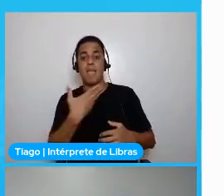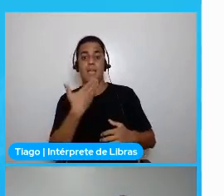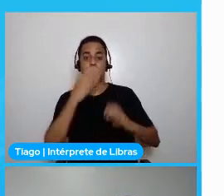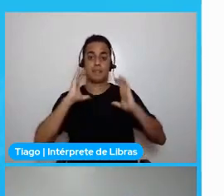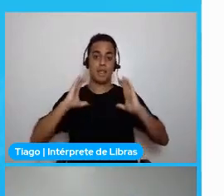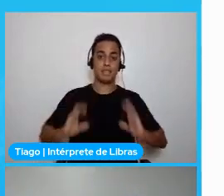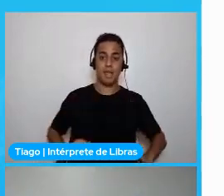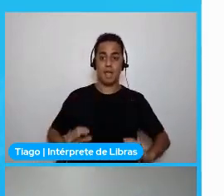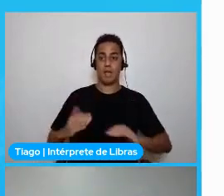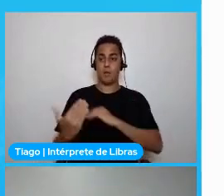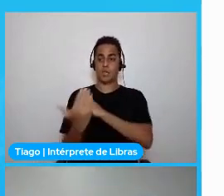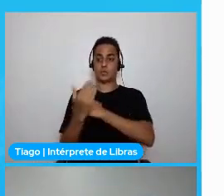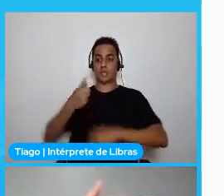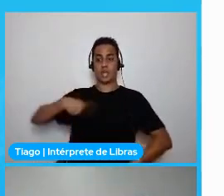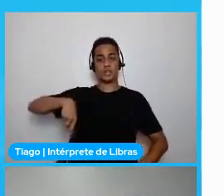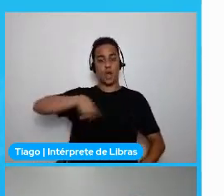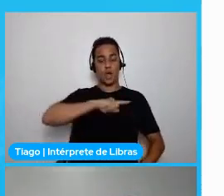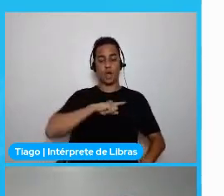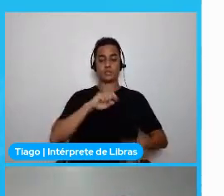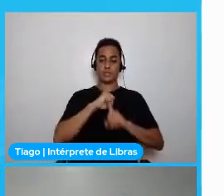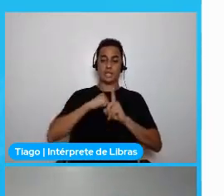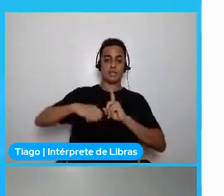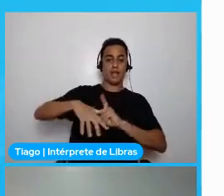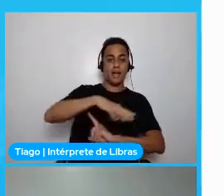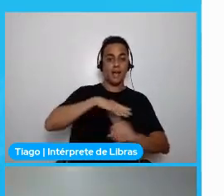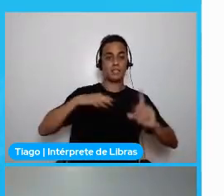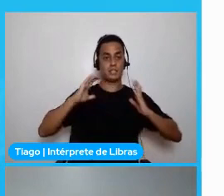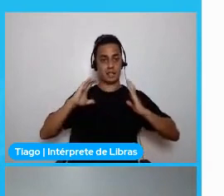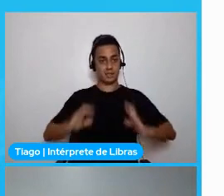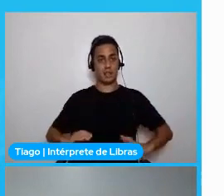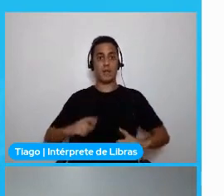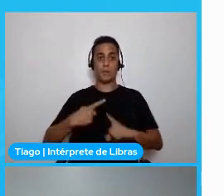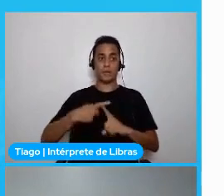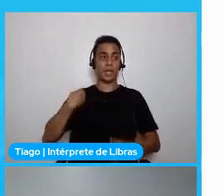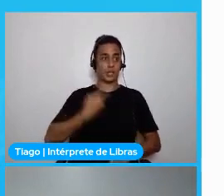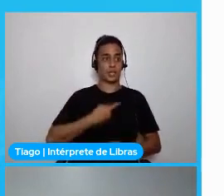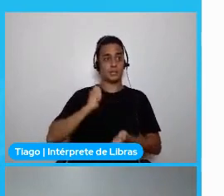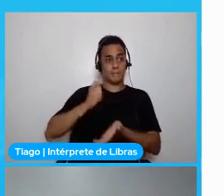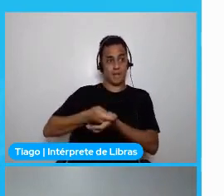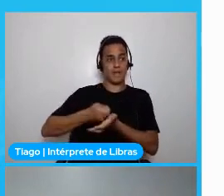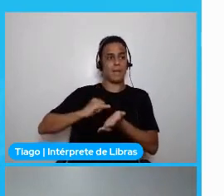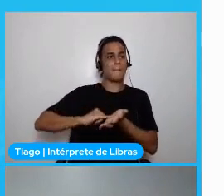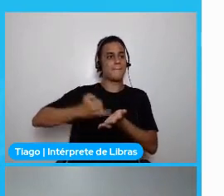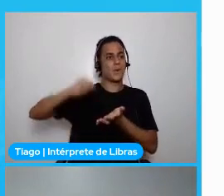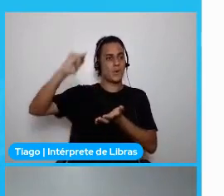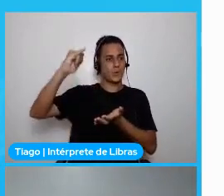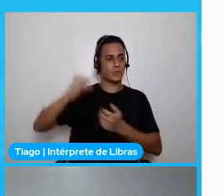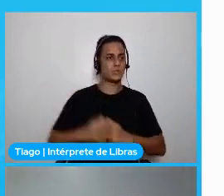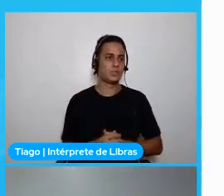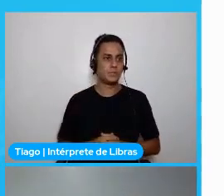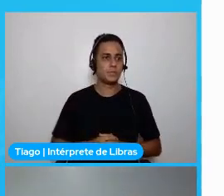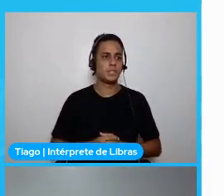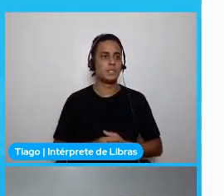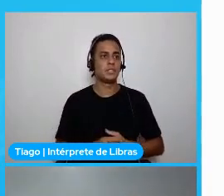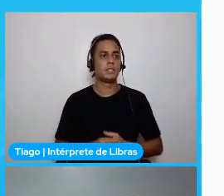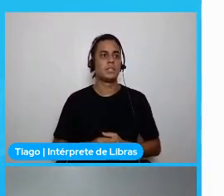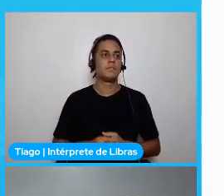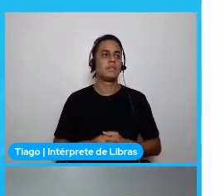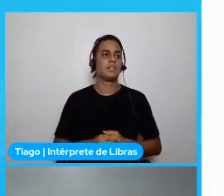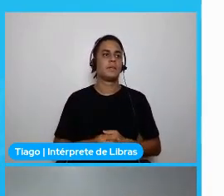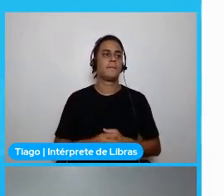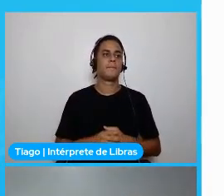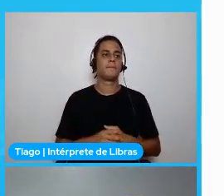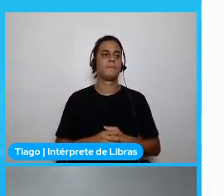para nosotros, los ciudadanos que aportamos con nuestros impuestos. Sin embargo, y eso lo podemos ver